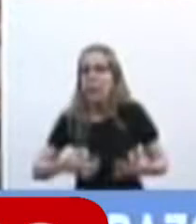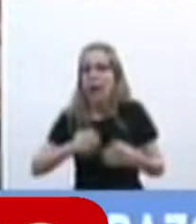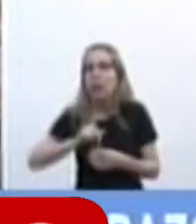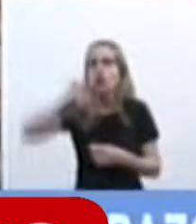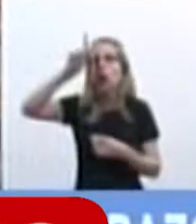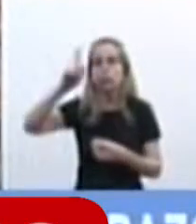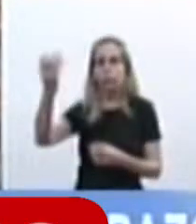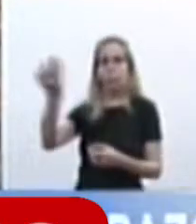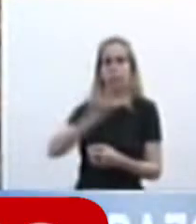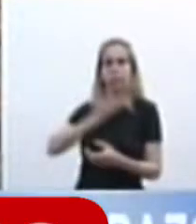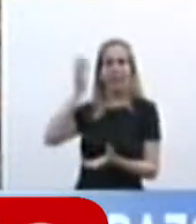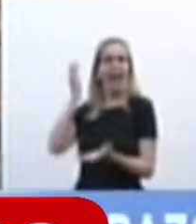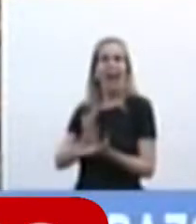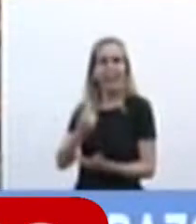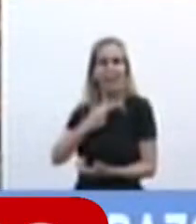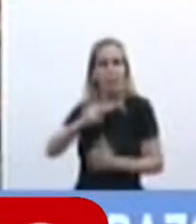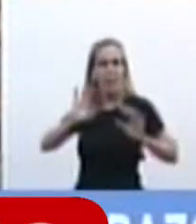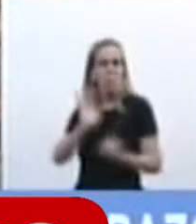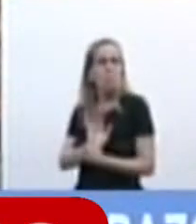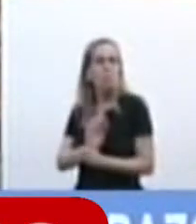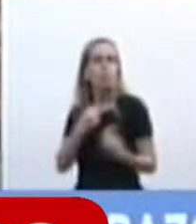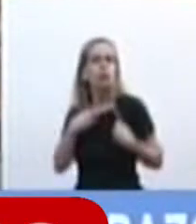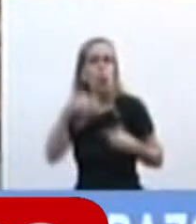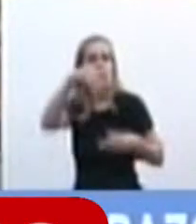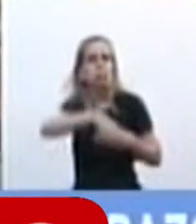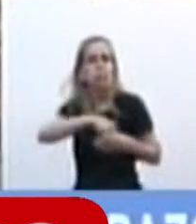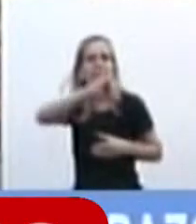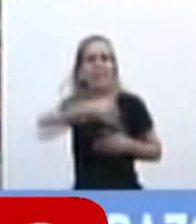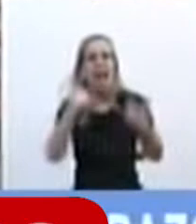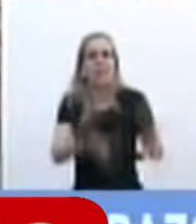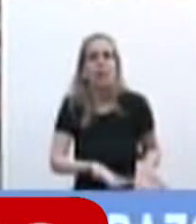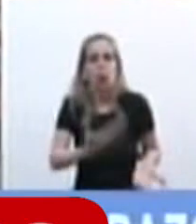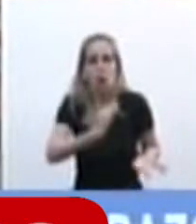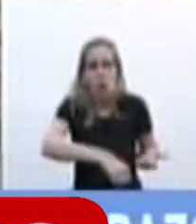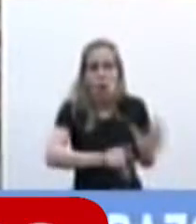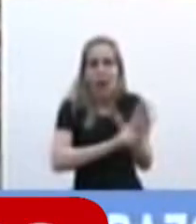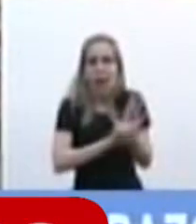por haber votado a favor de la legalización del aborto.